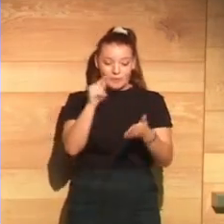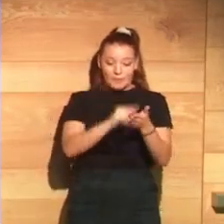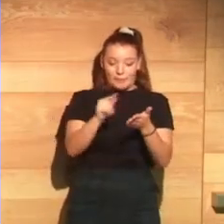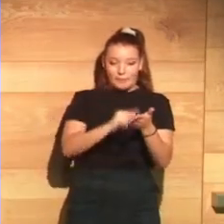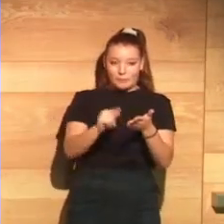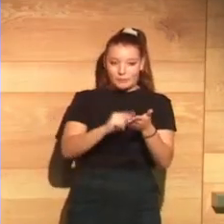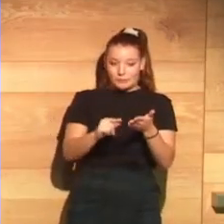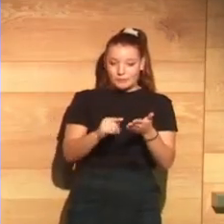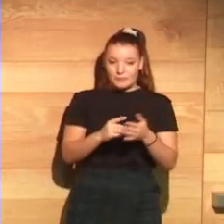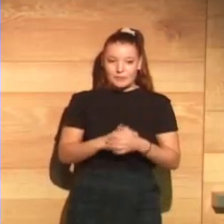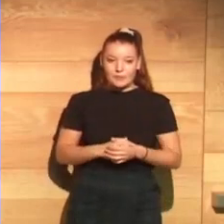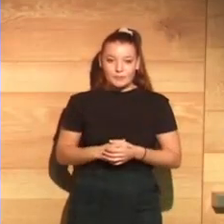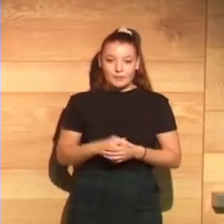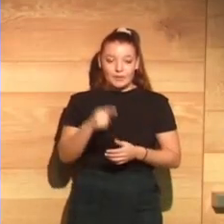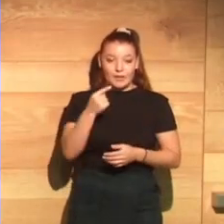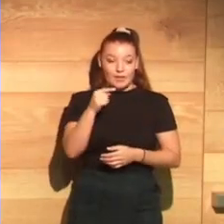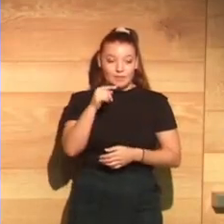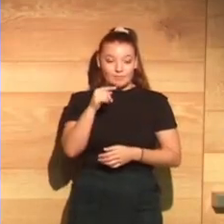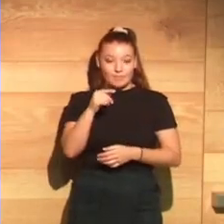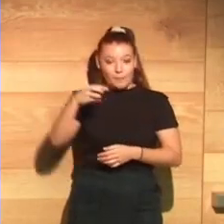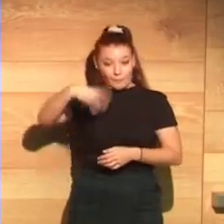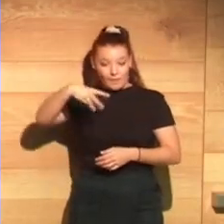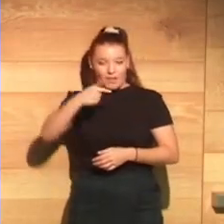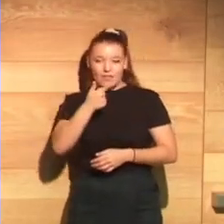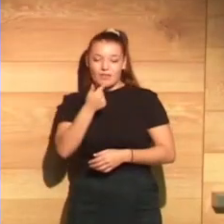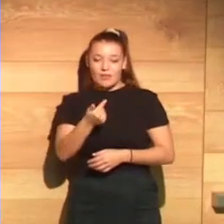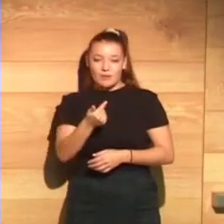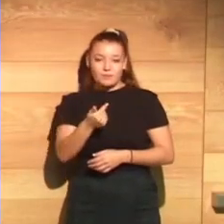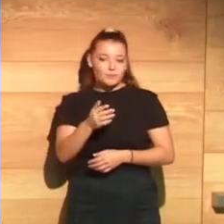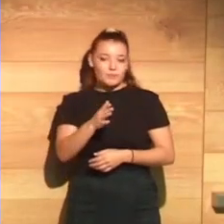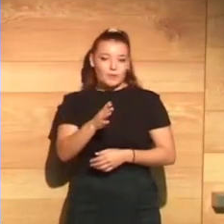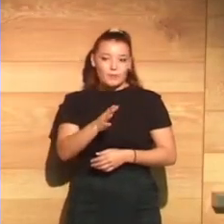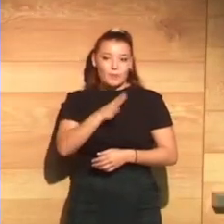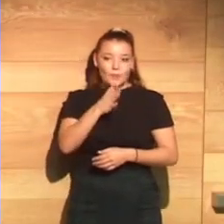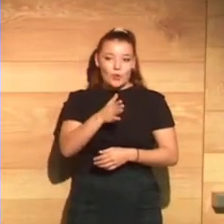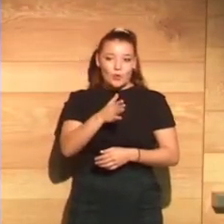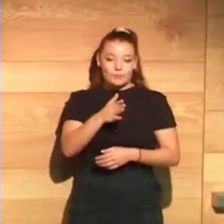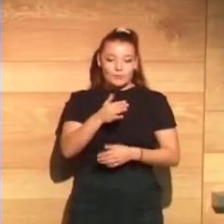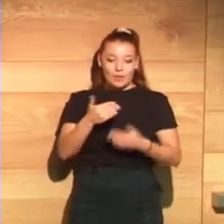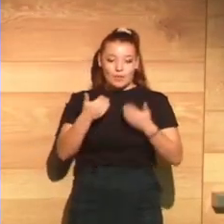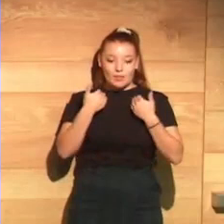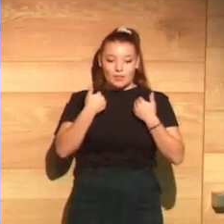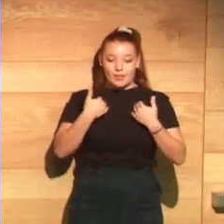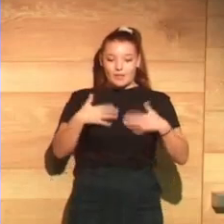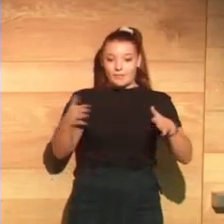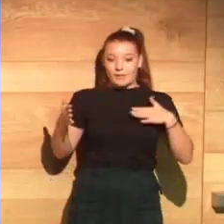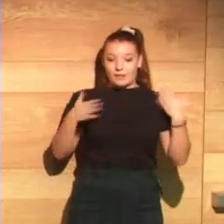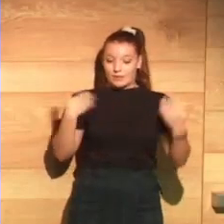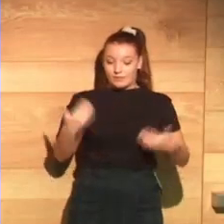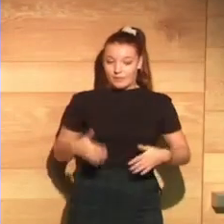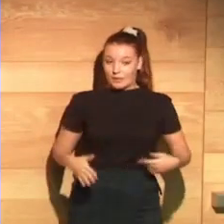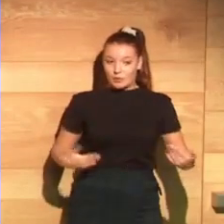apuntado, tengo aquí una chuletilla y me ha venido bien. Pero ella dice que porque cuando sale desnuda